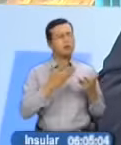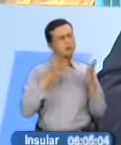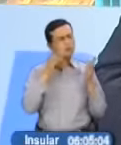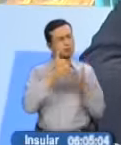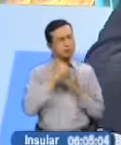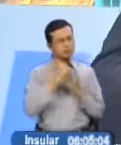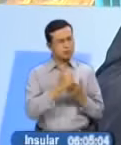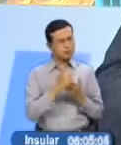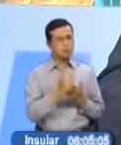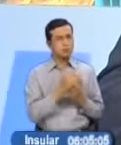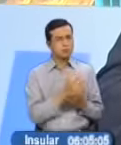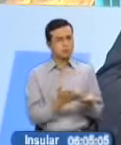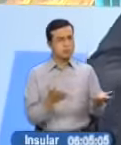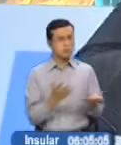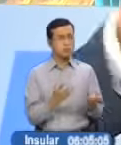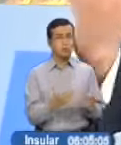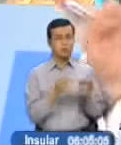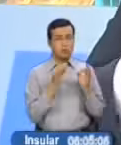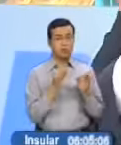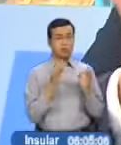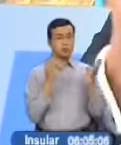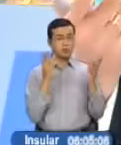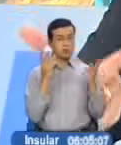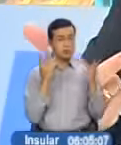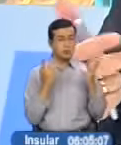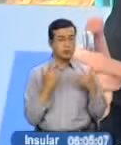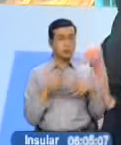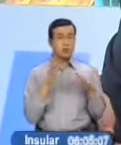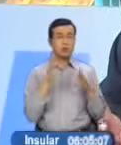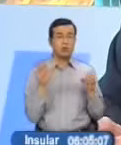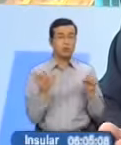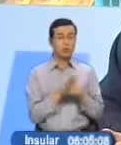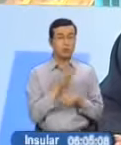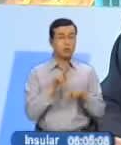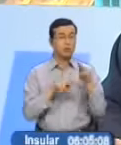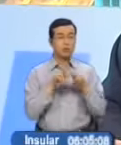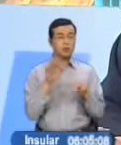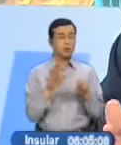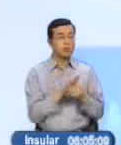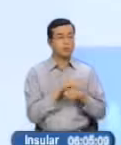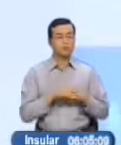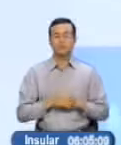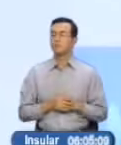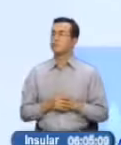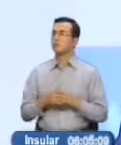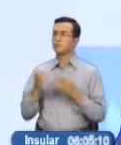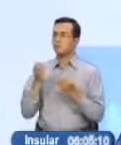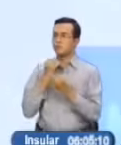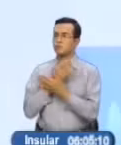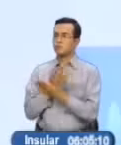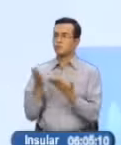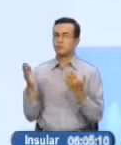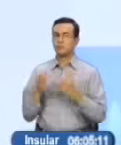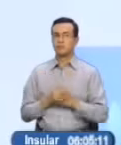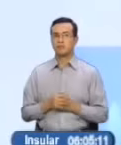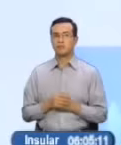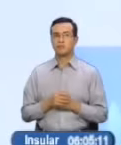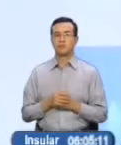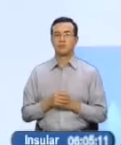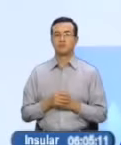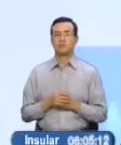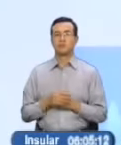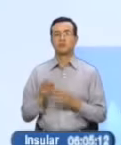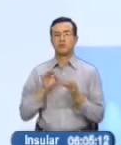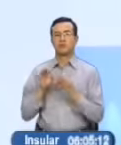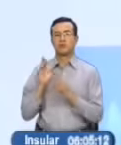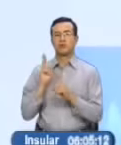soluciones eventuales en un momento dado hasta que esté ya lista la reconstrucción? Bueno, yo quisiera tal vez